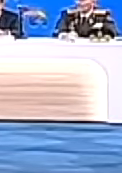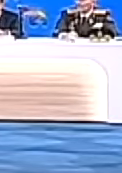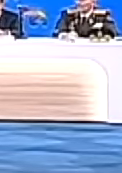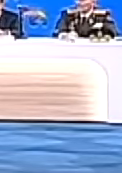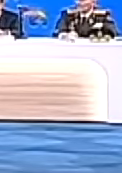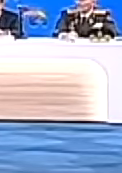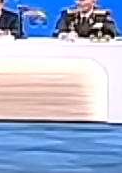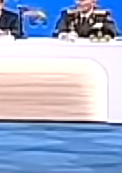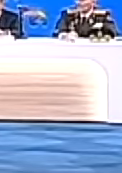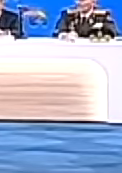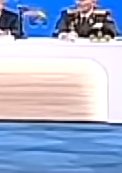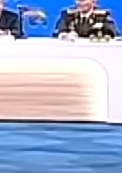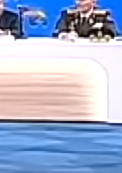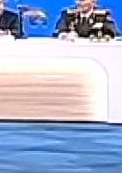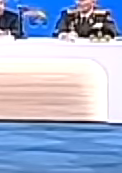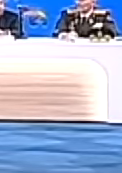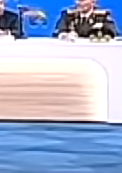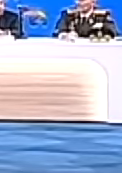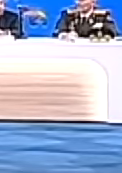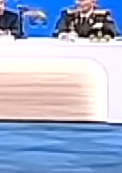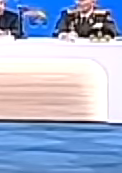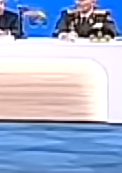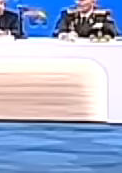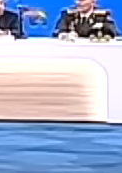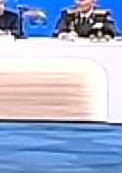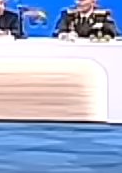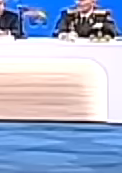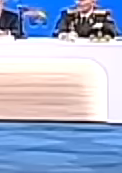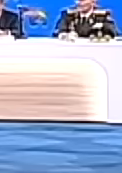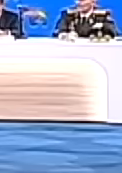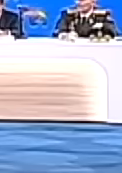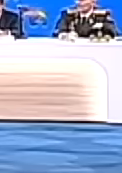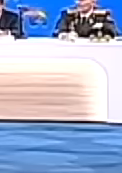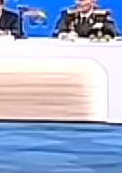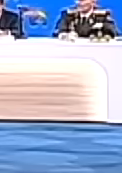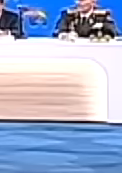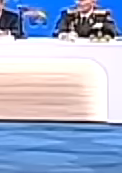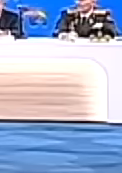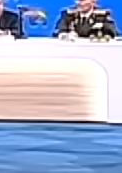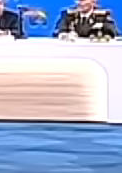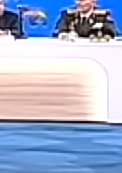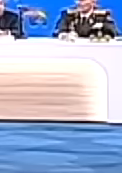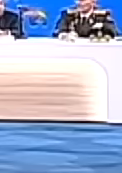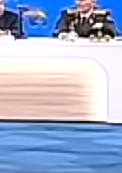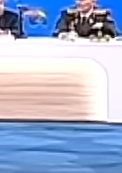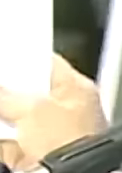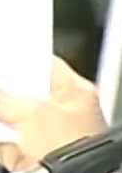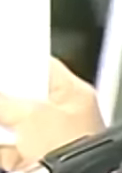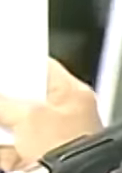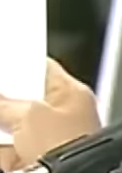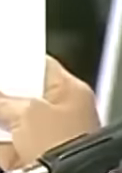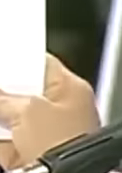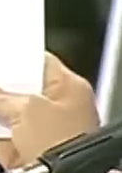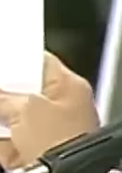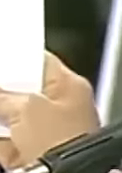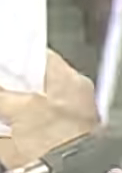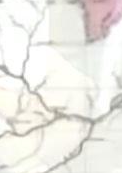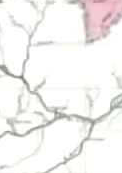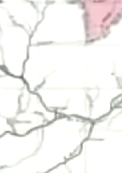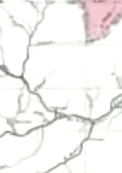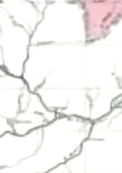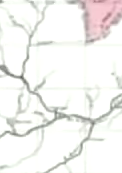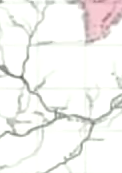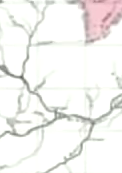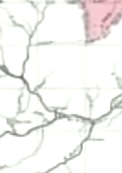la Gran Colombia. Y podemos ver la inmensidad de la extensión